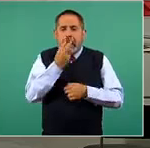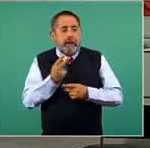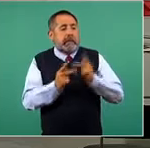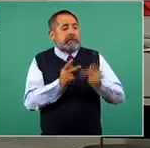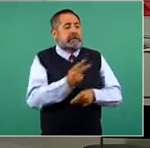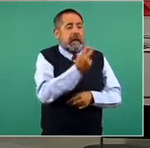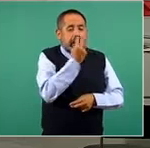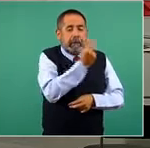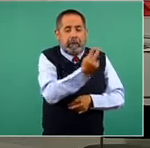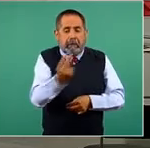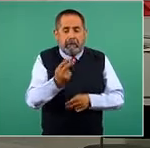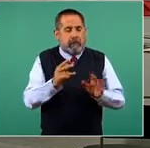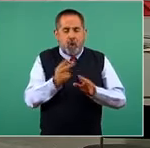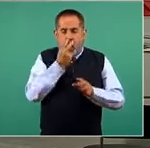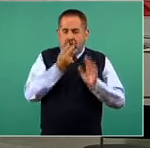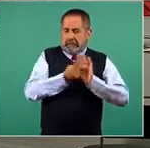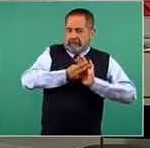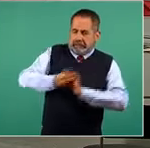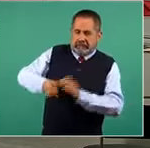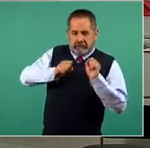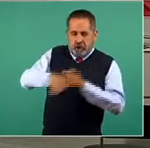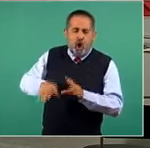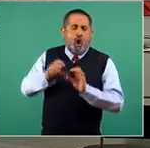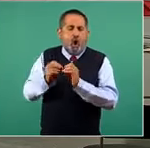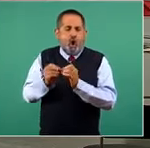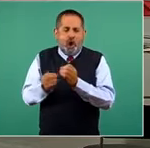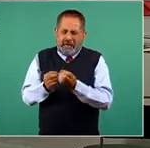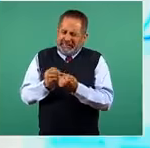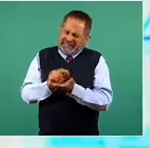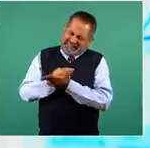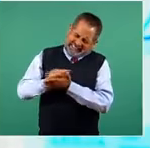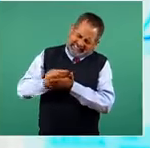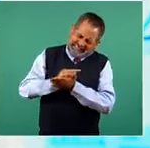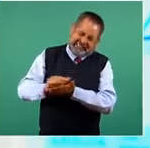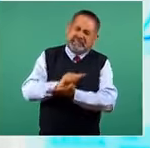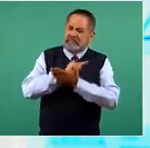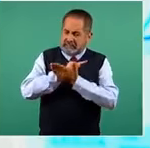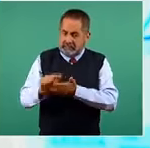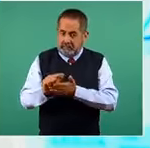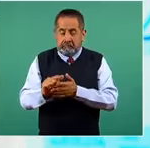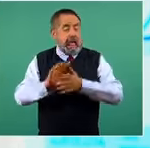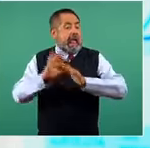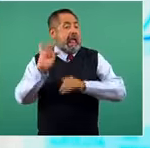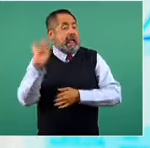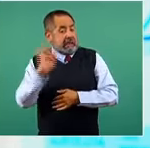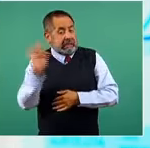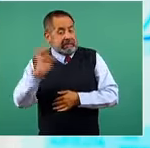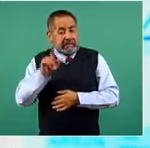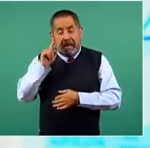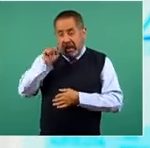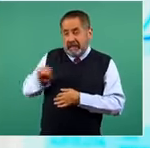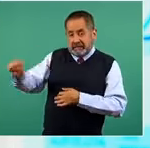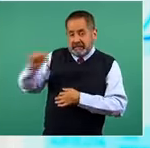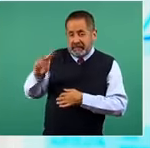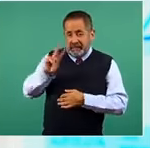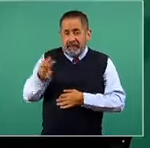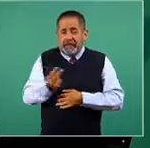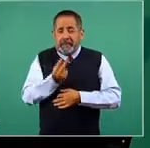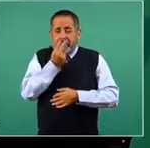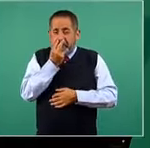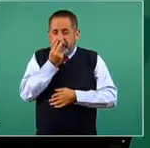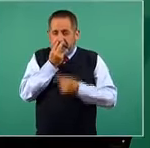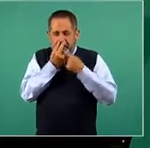o como un sustituto que hayan sido esterilizadas. Entonces, es posible que estas puntas nasales que están en la vía respiratoria